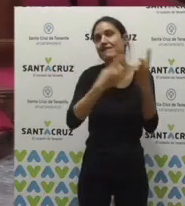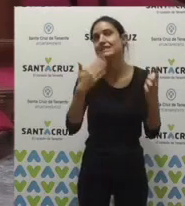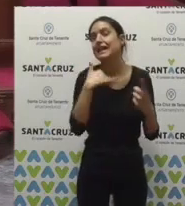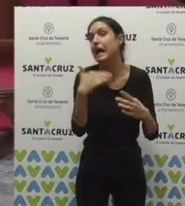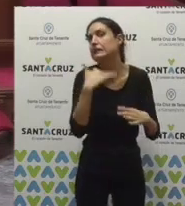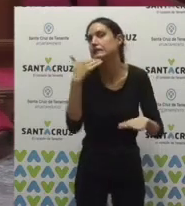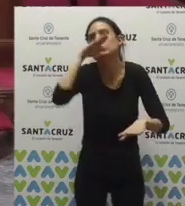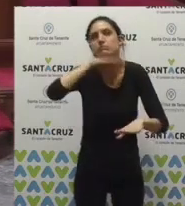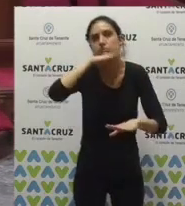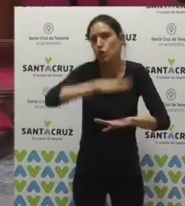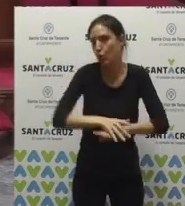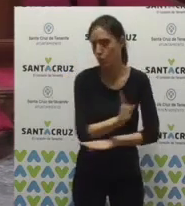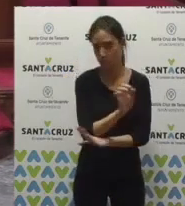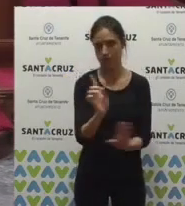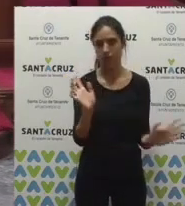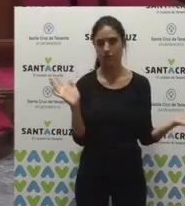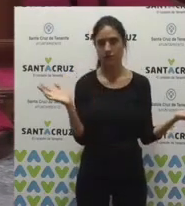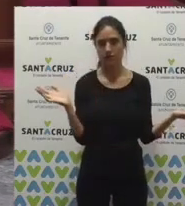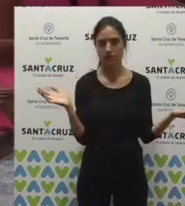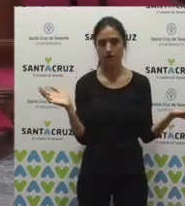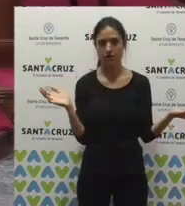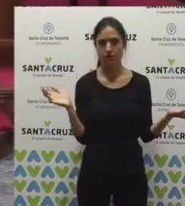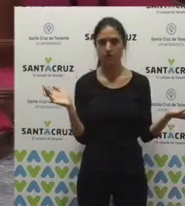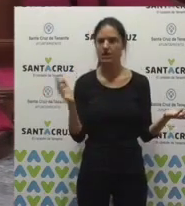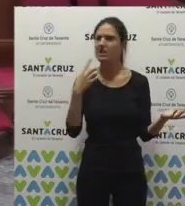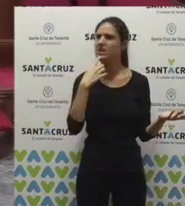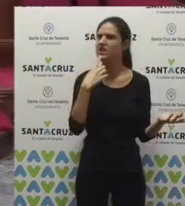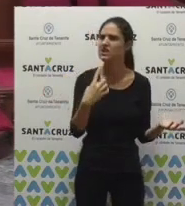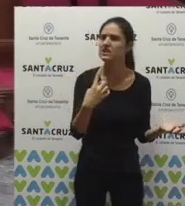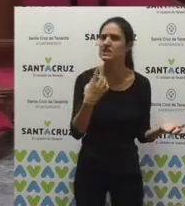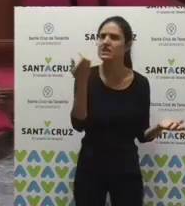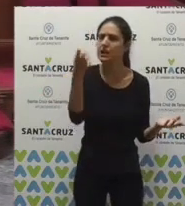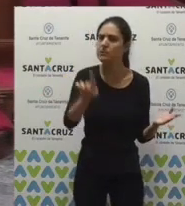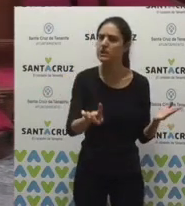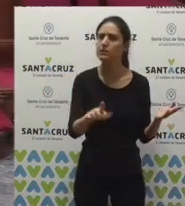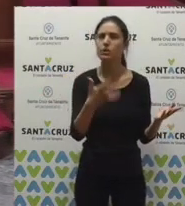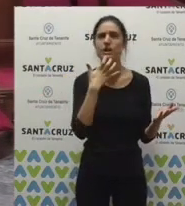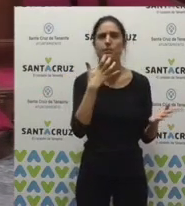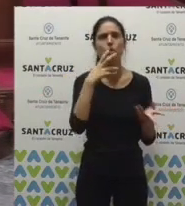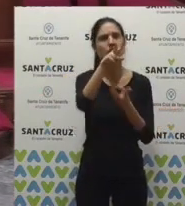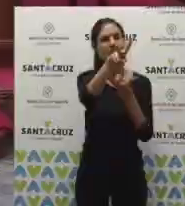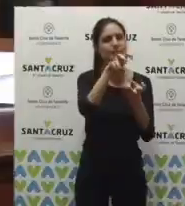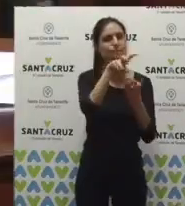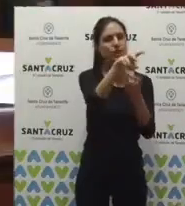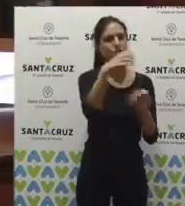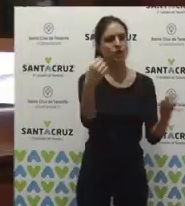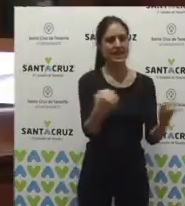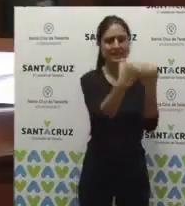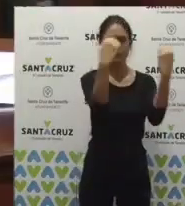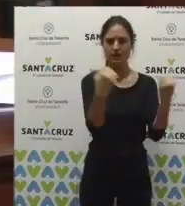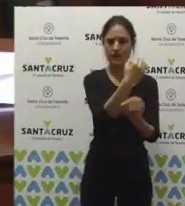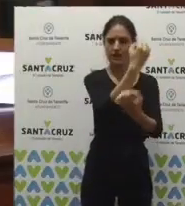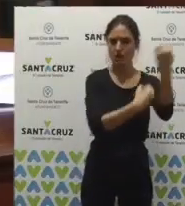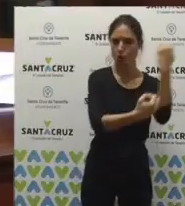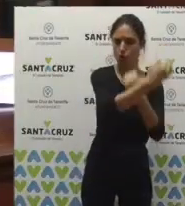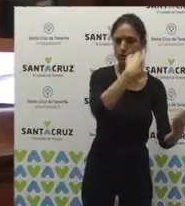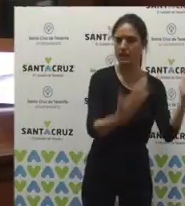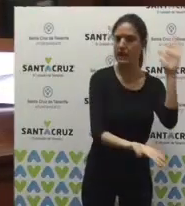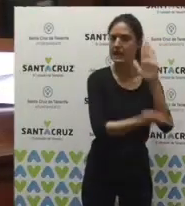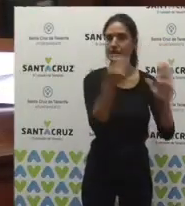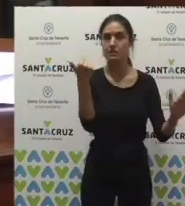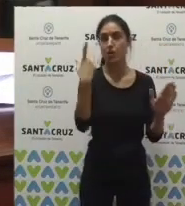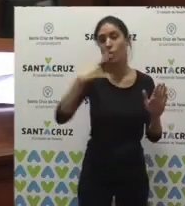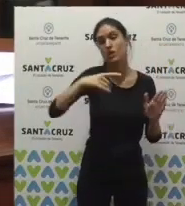y dije bueno pretende incluso eliminar pues impuestos como las de actividades económicas que sólo lo